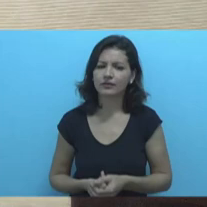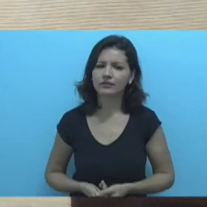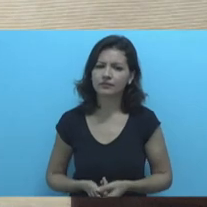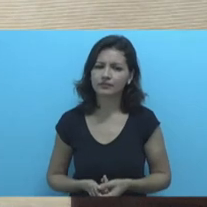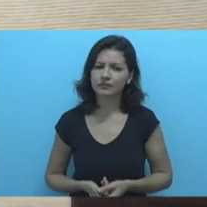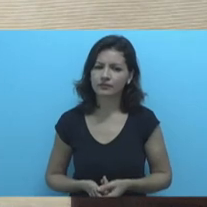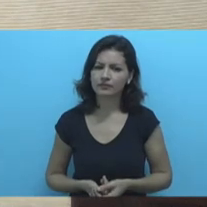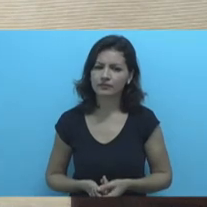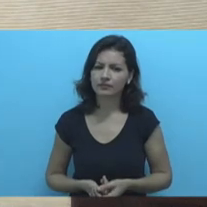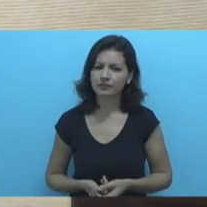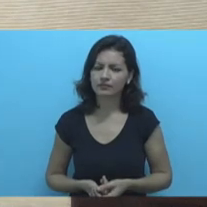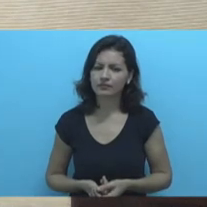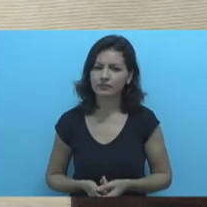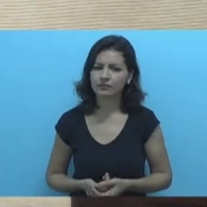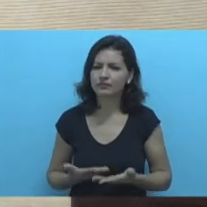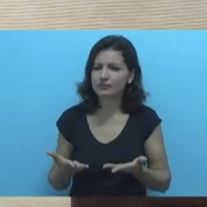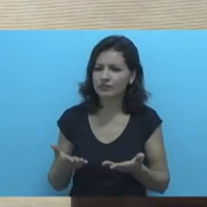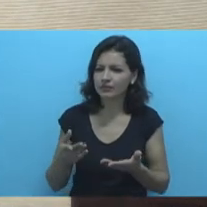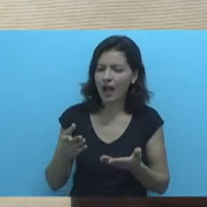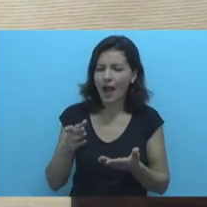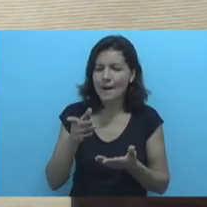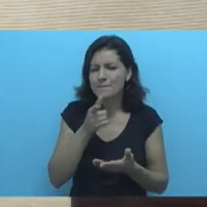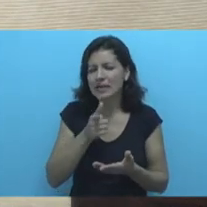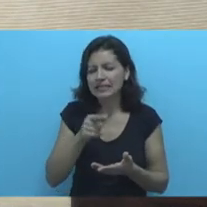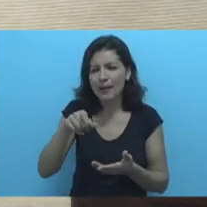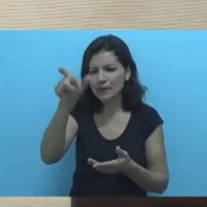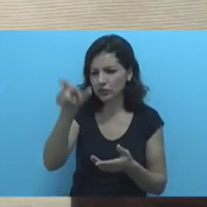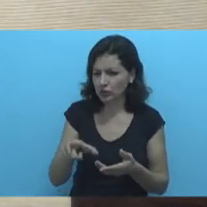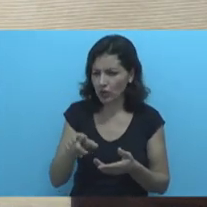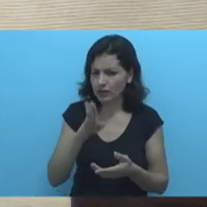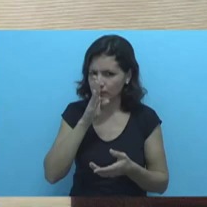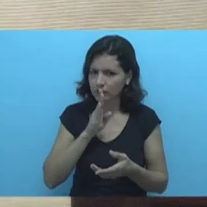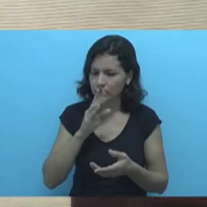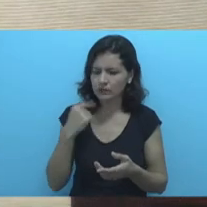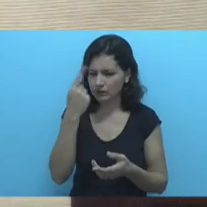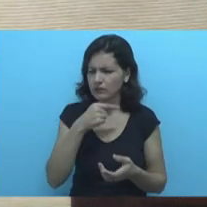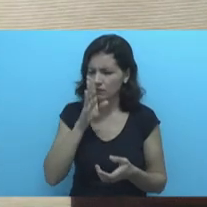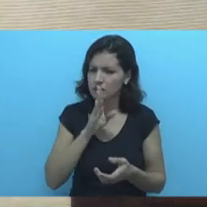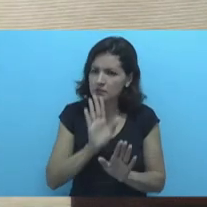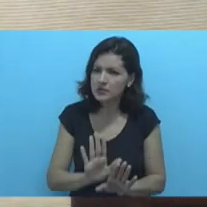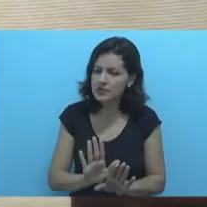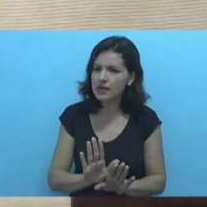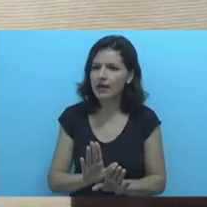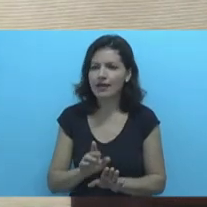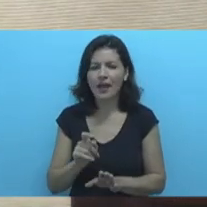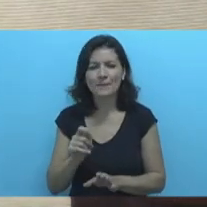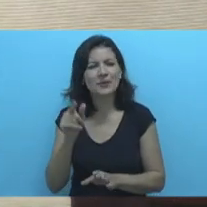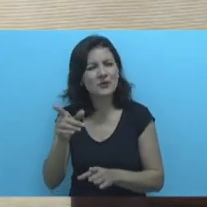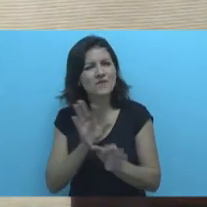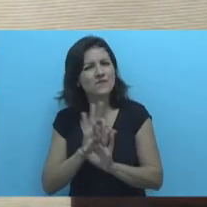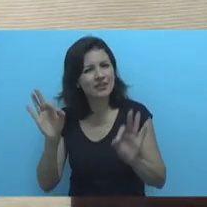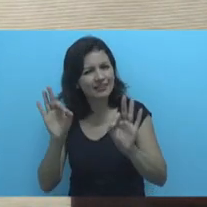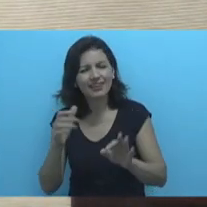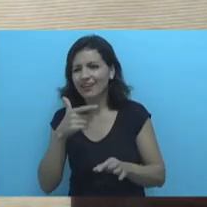lo hacía con tal nivel de compenetración que era un tipo serio para hacerlo, obviamente. Pero también era feliz, se reía las veces que se tenía que